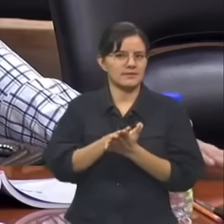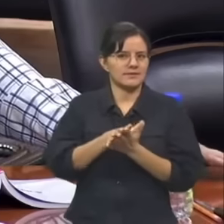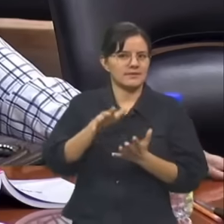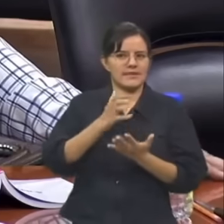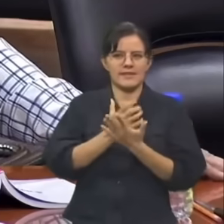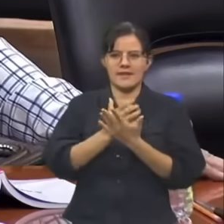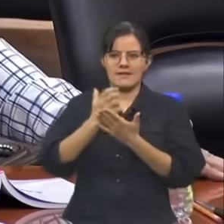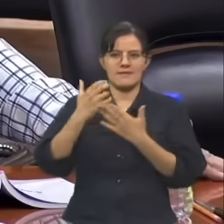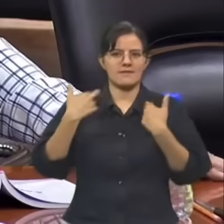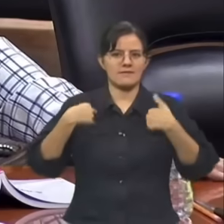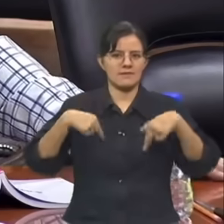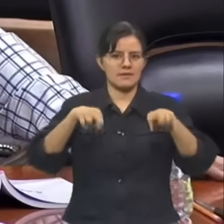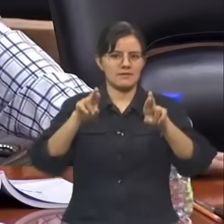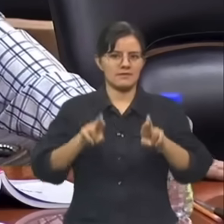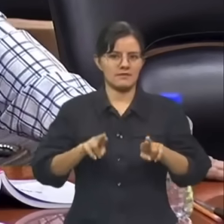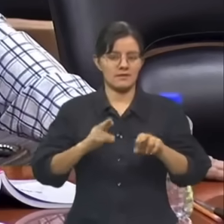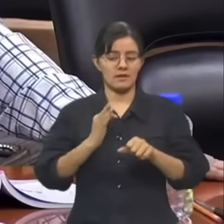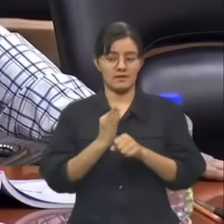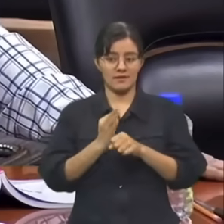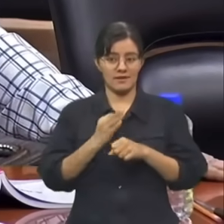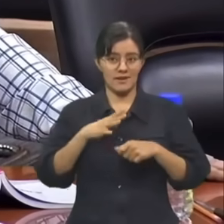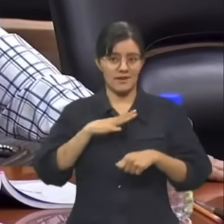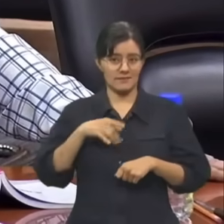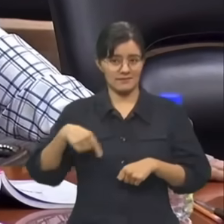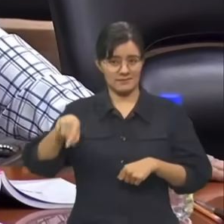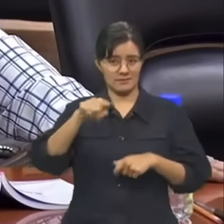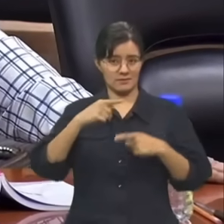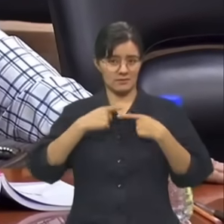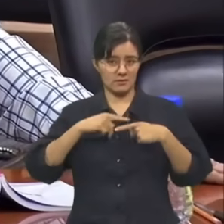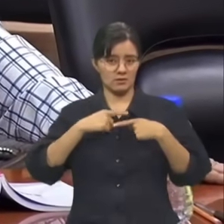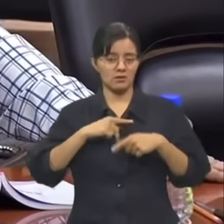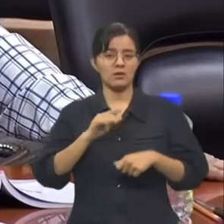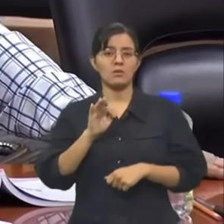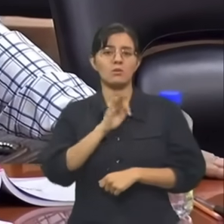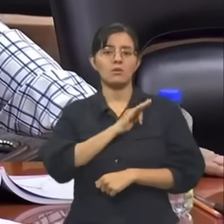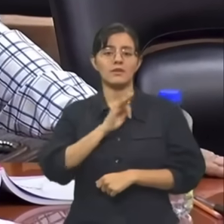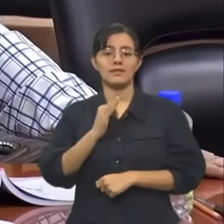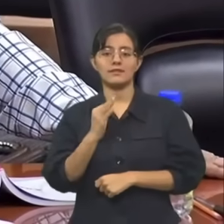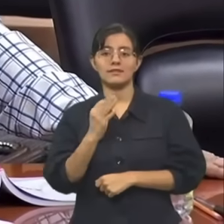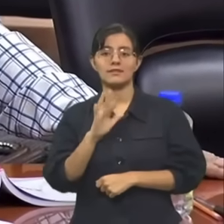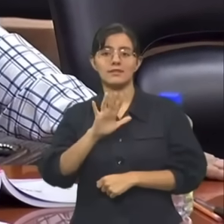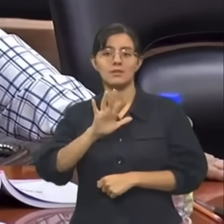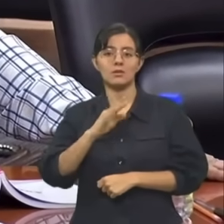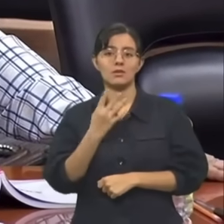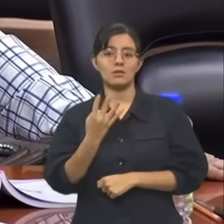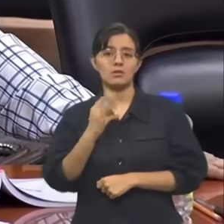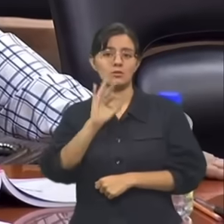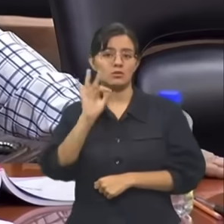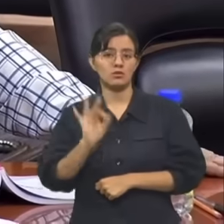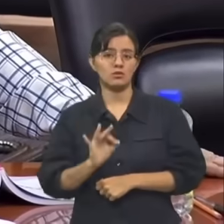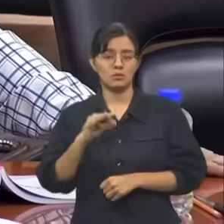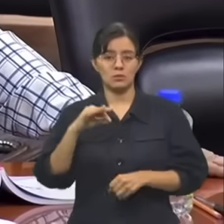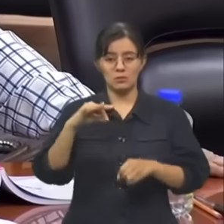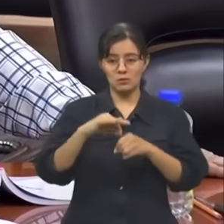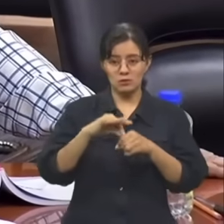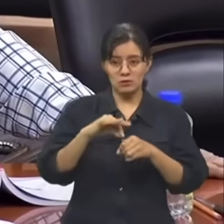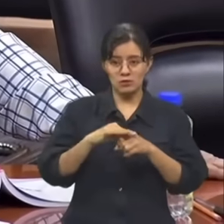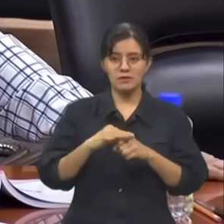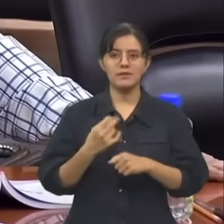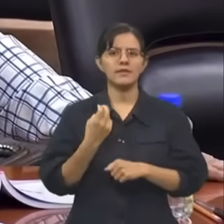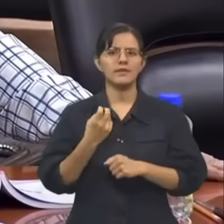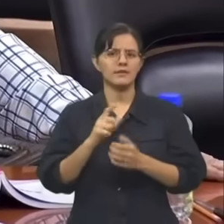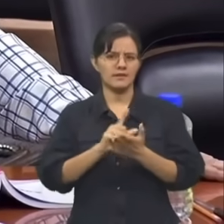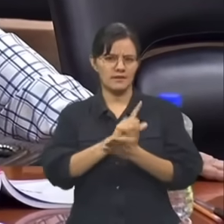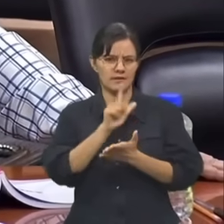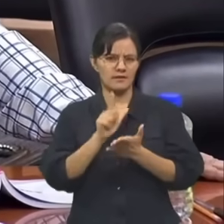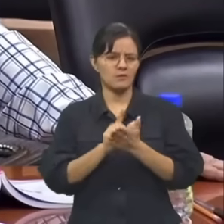que sostiene que se puede tener el 54 de los votos y Es legal y legítimo pasar